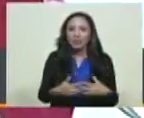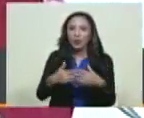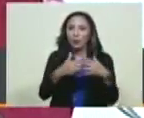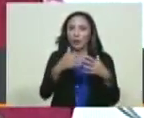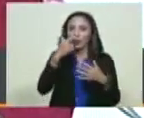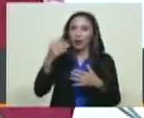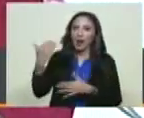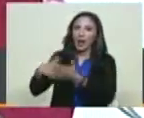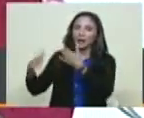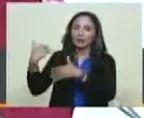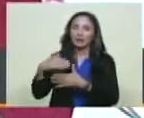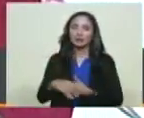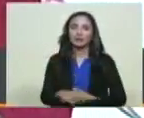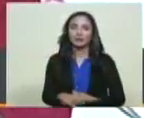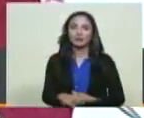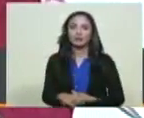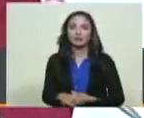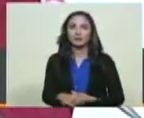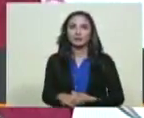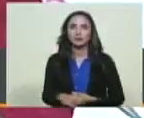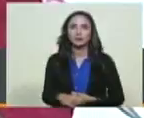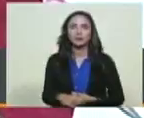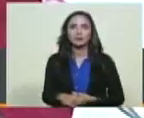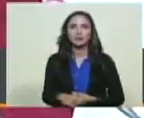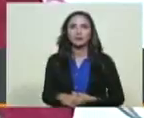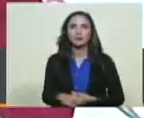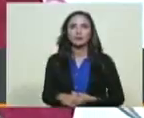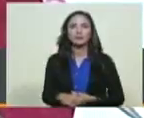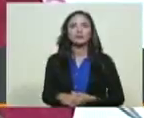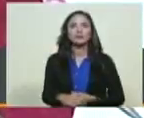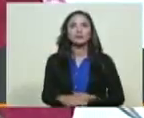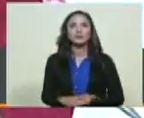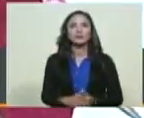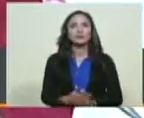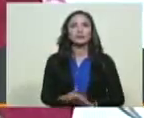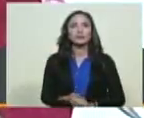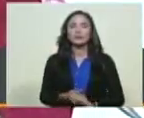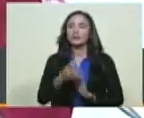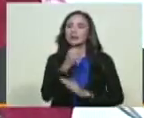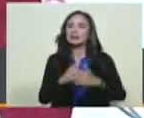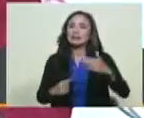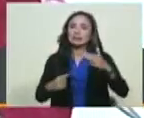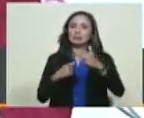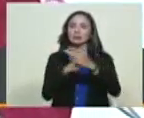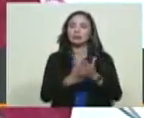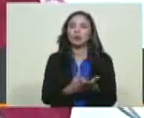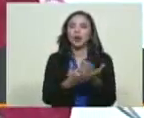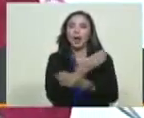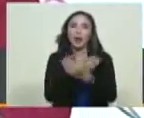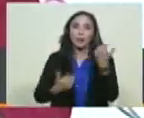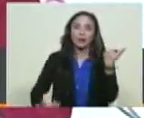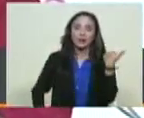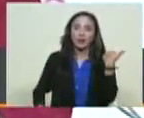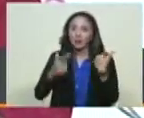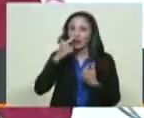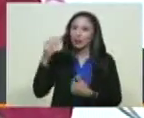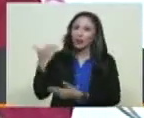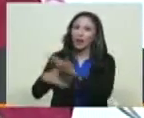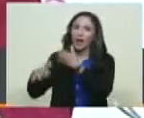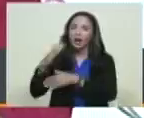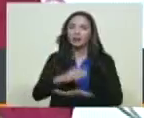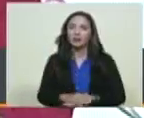que dio el imperialismo norteamericano contra el presidente legítimo constitucional